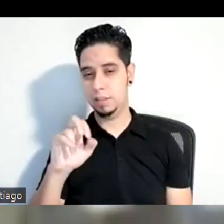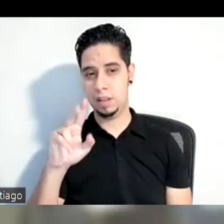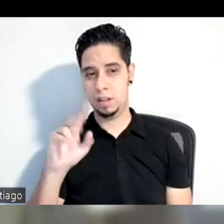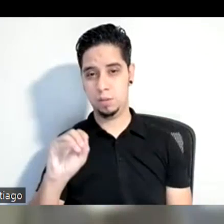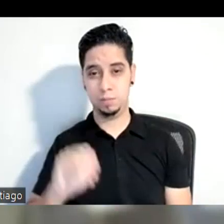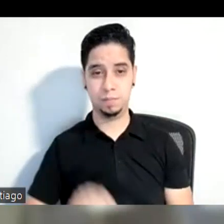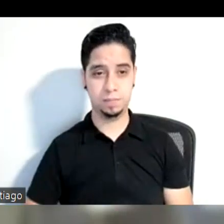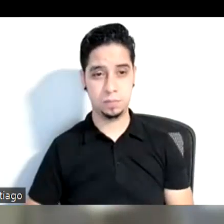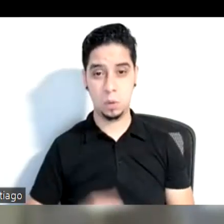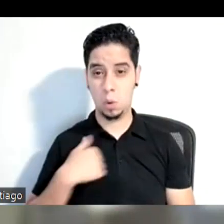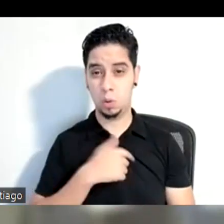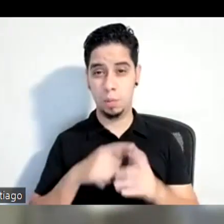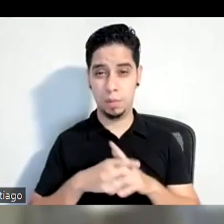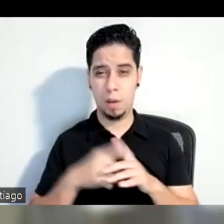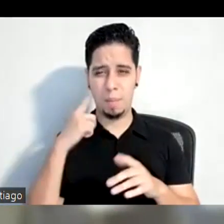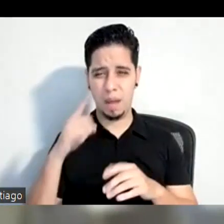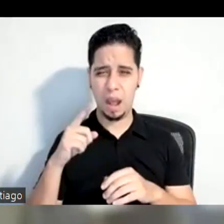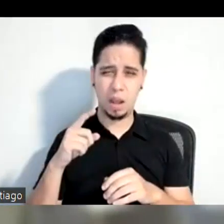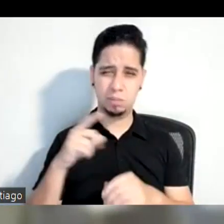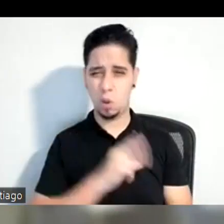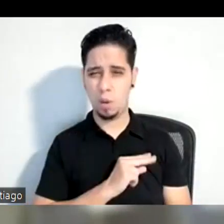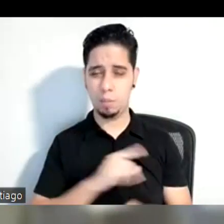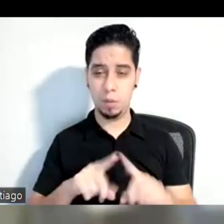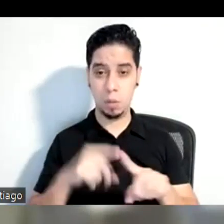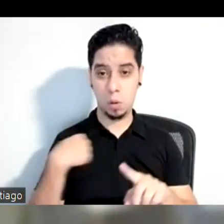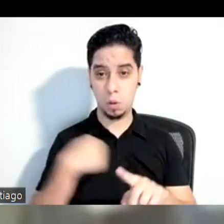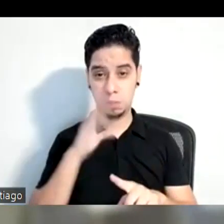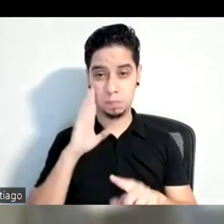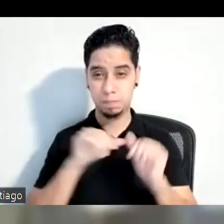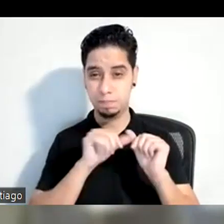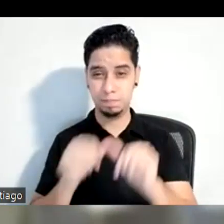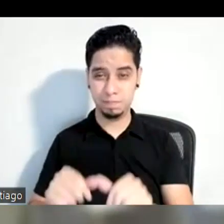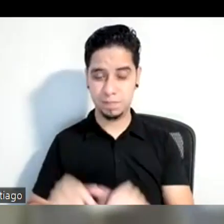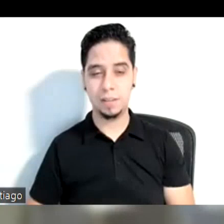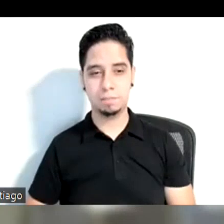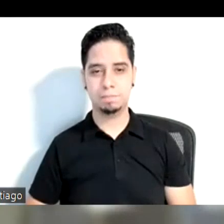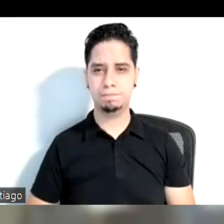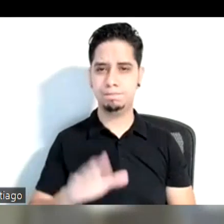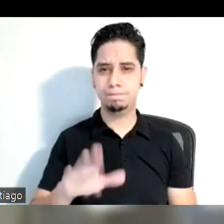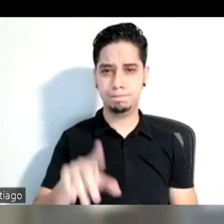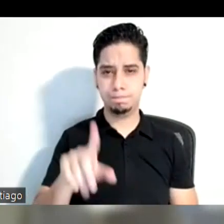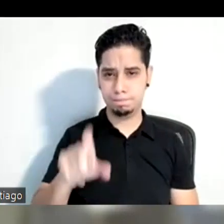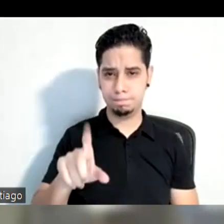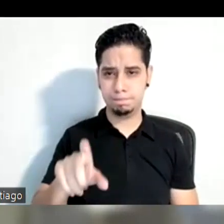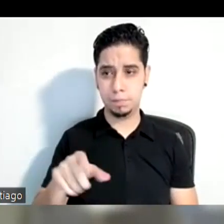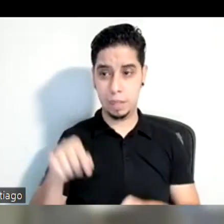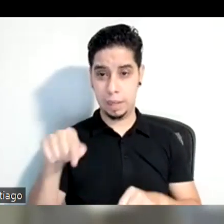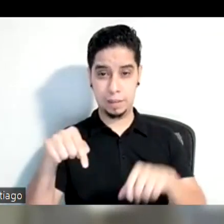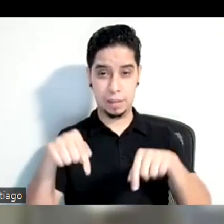imagínate, empezamos en noviembre, pero seguimos por ahí, papá. Mira, te pregunto, José, ¿cómo ha sido este